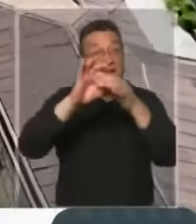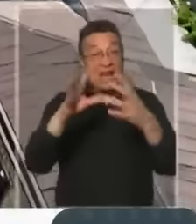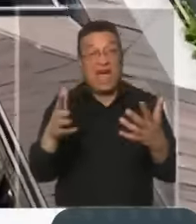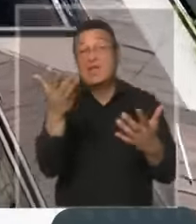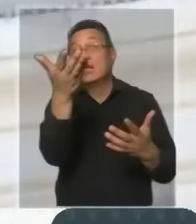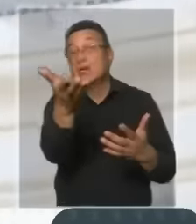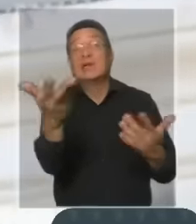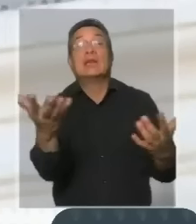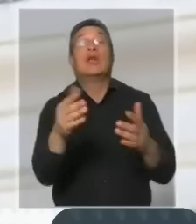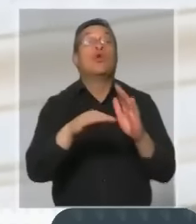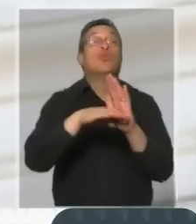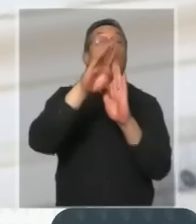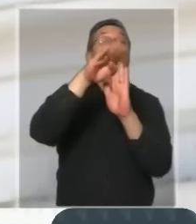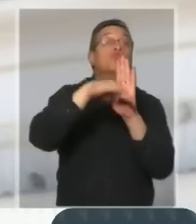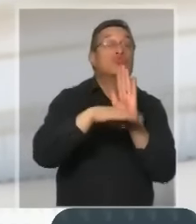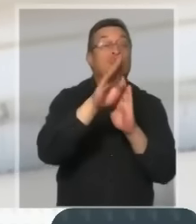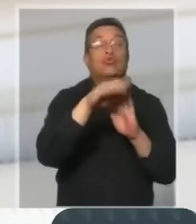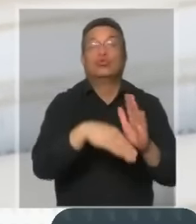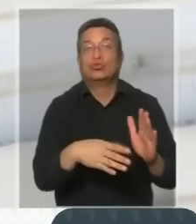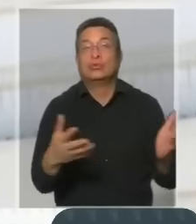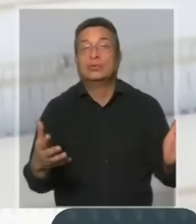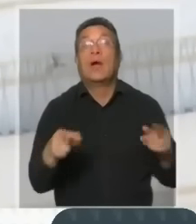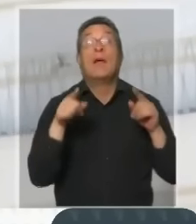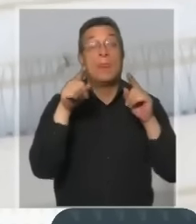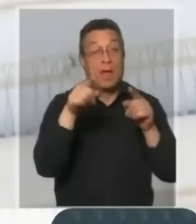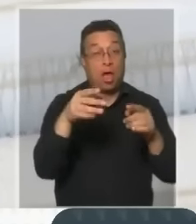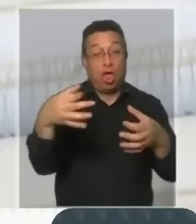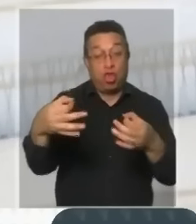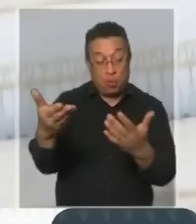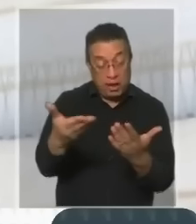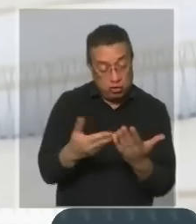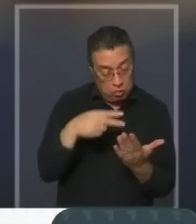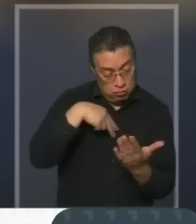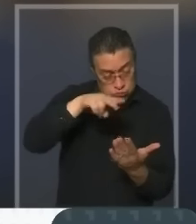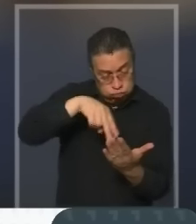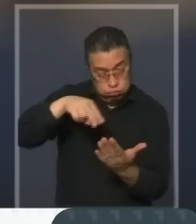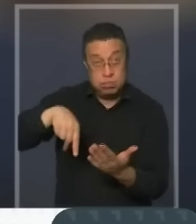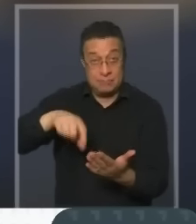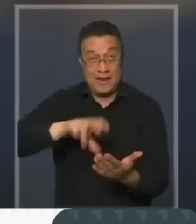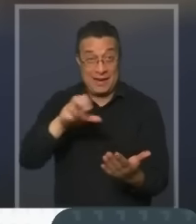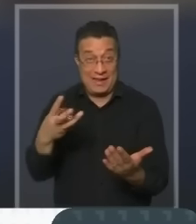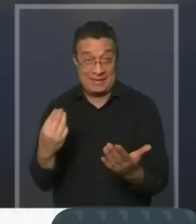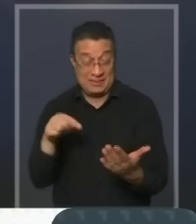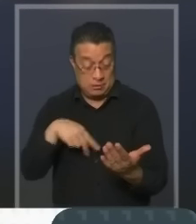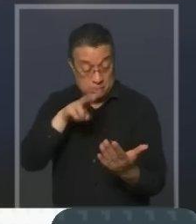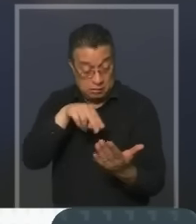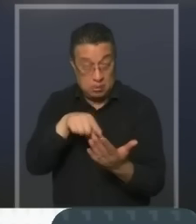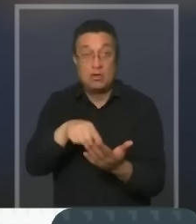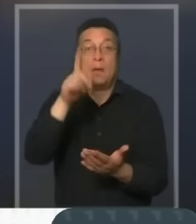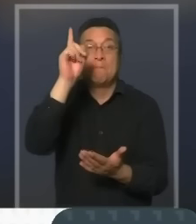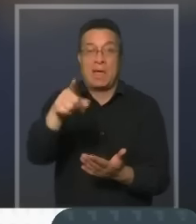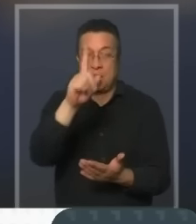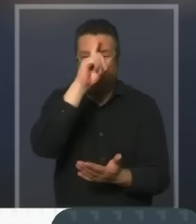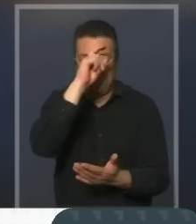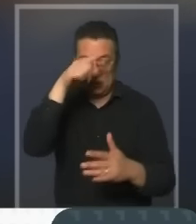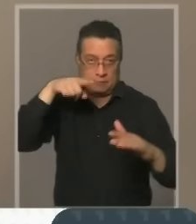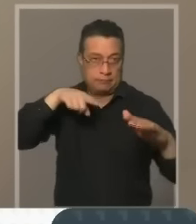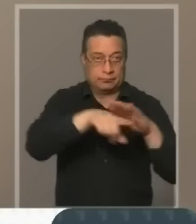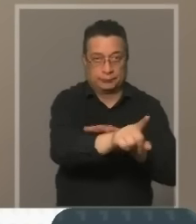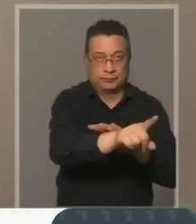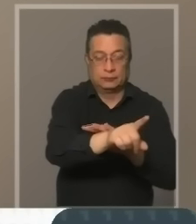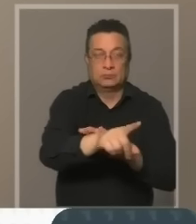de esta paciente. De acuerdo a documentos a los que accedió Reportajes Tele 13, se indicó su hospitalización,